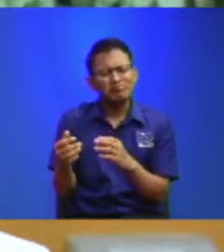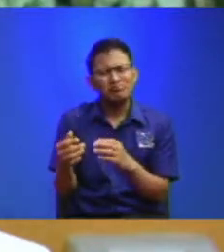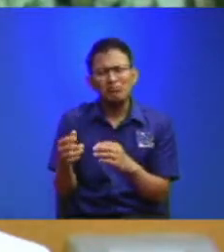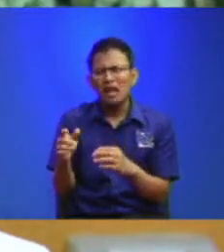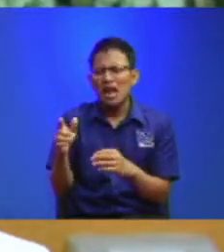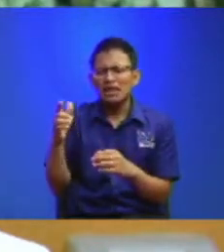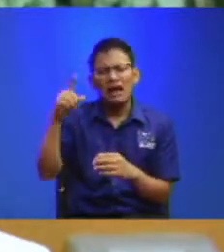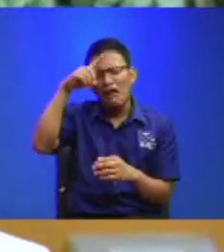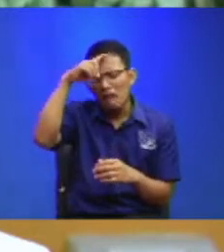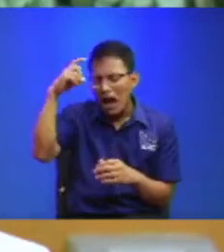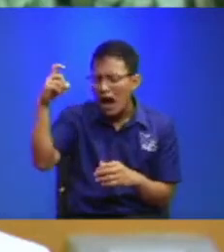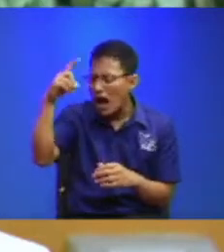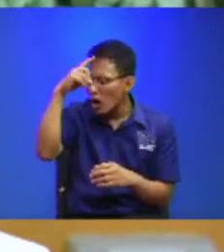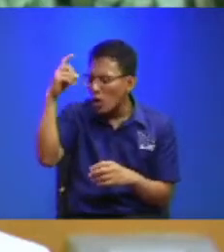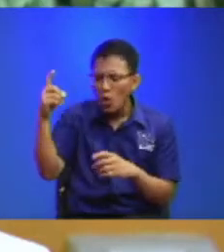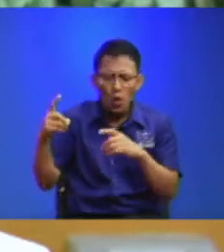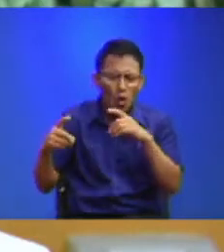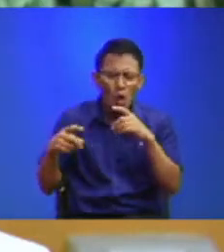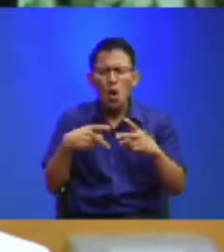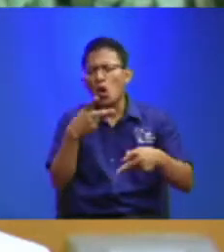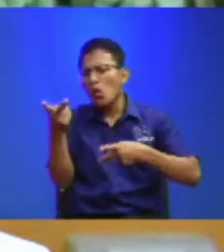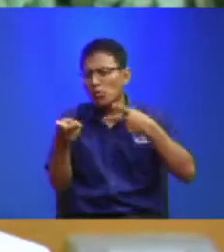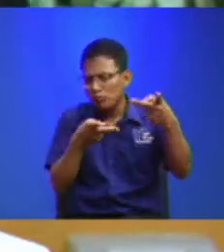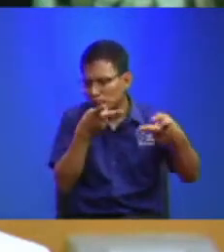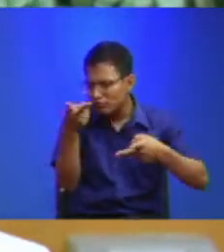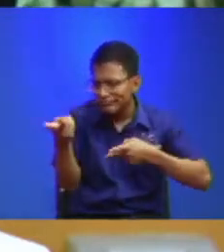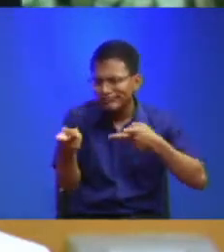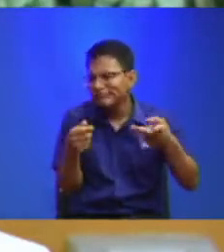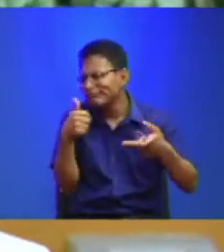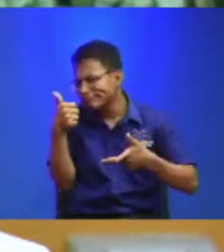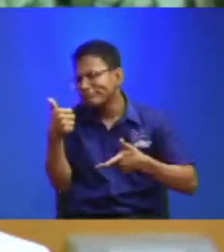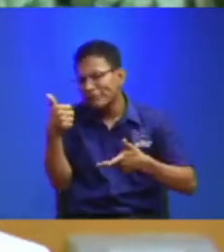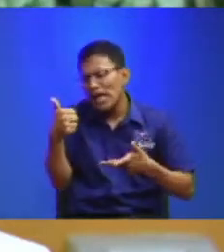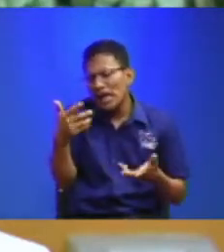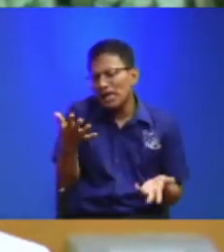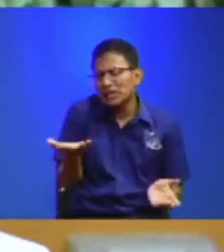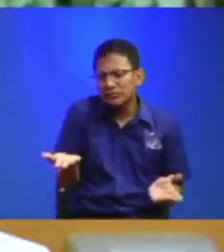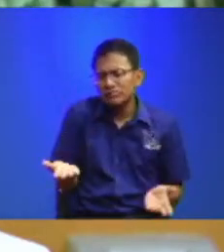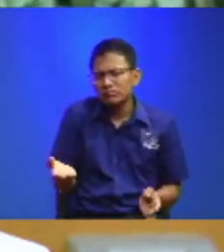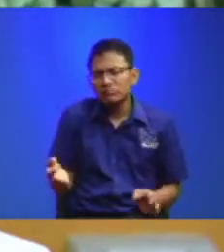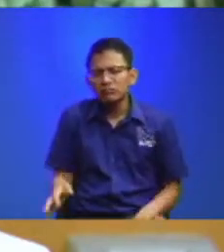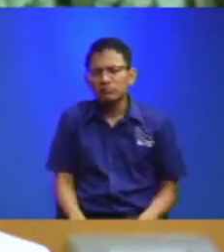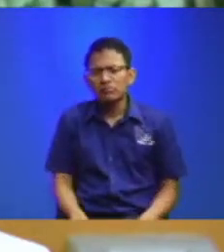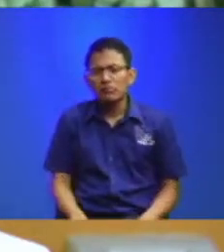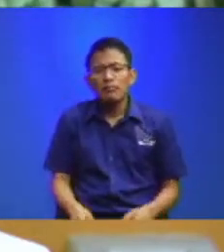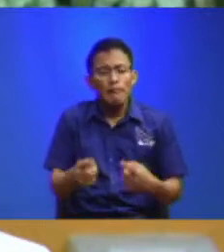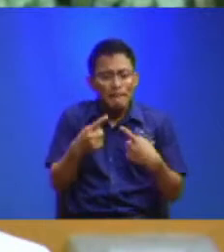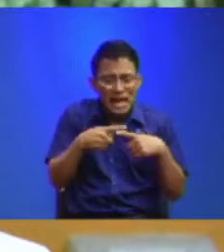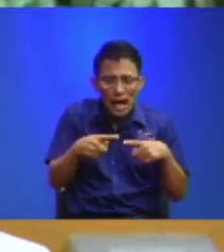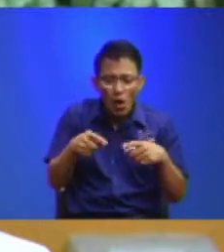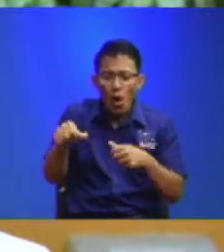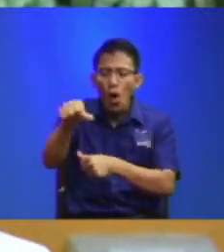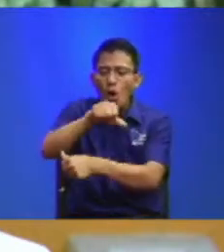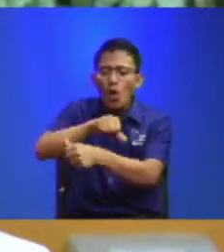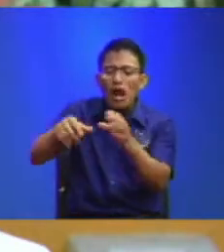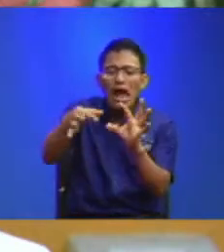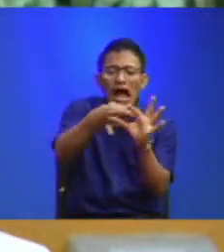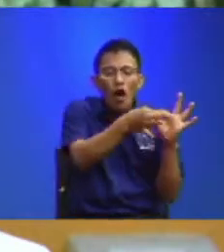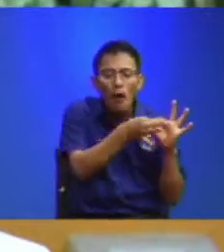laborales, pues eso sí con todo el mundo, y hacerle bien a todo el mundo. Pero la comunión espíritu con